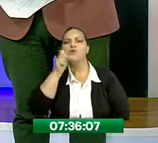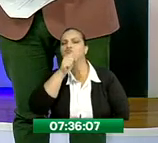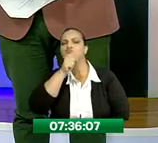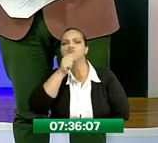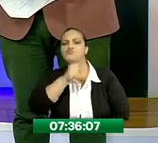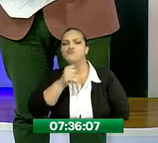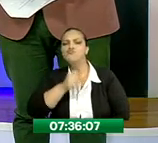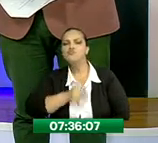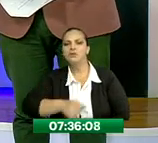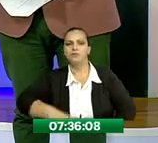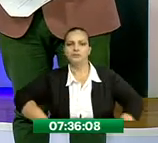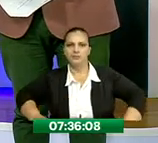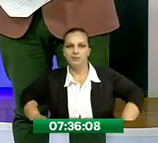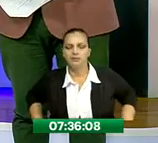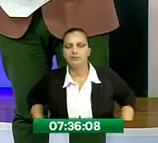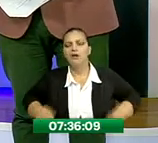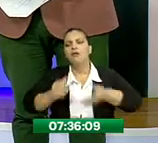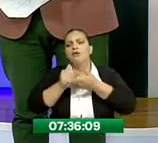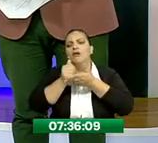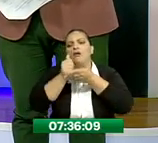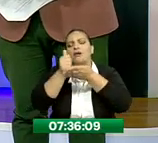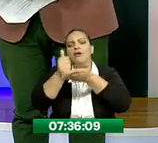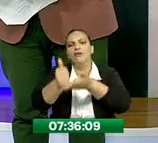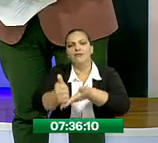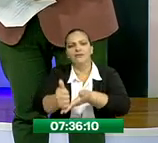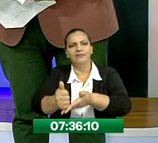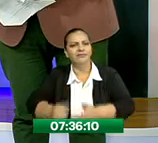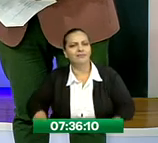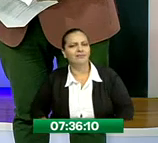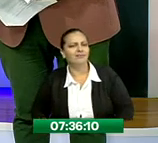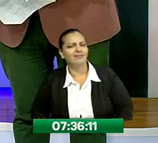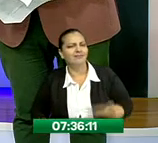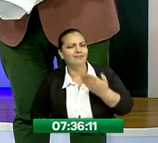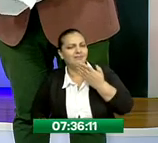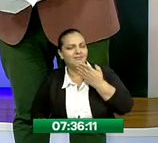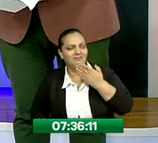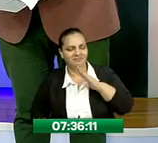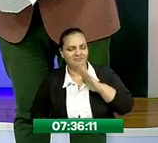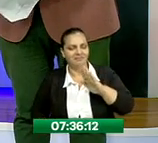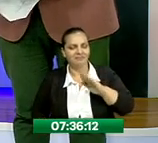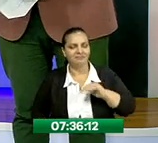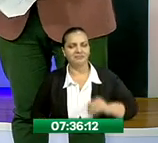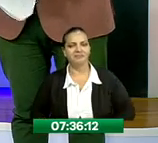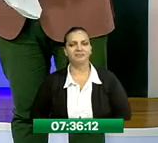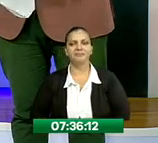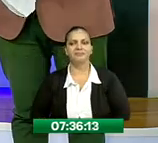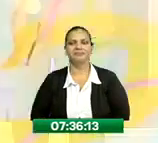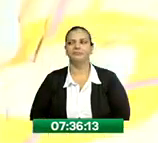su cargo a una nieta. Conozca este drama humano en la siguiente nota.